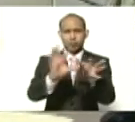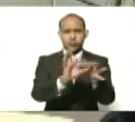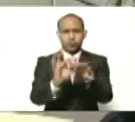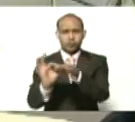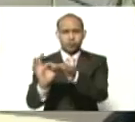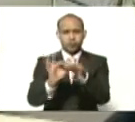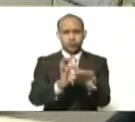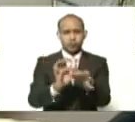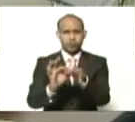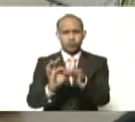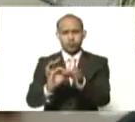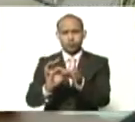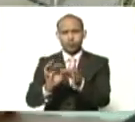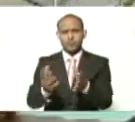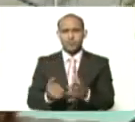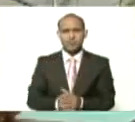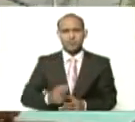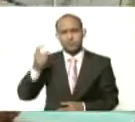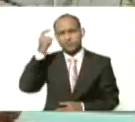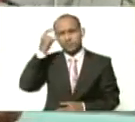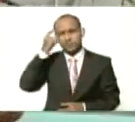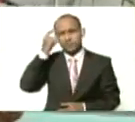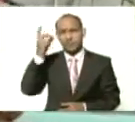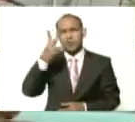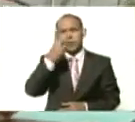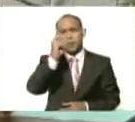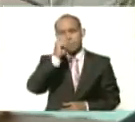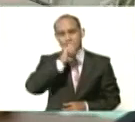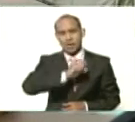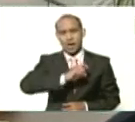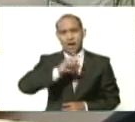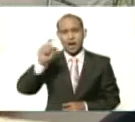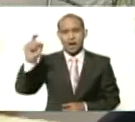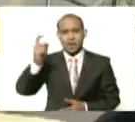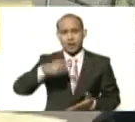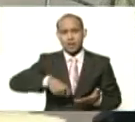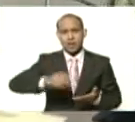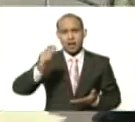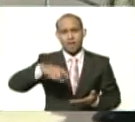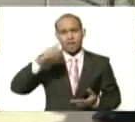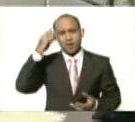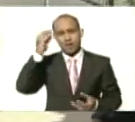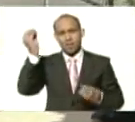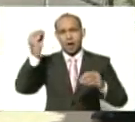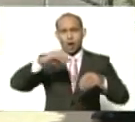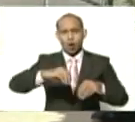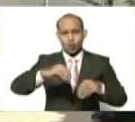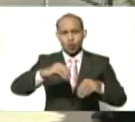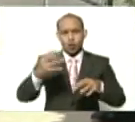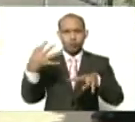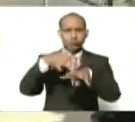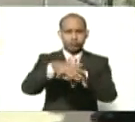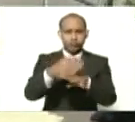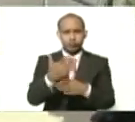de la conmemoración del 20 aniversario de la firma del Convenio Integral de